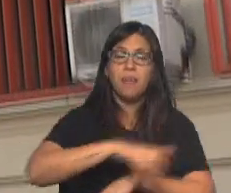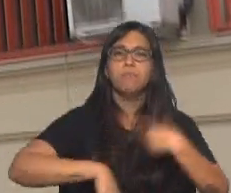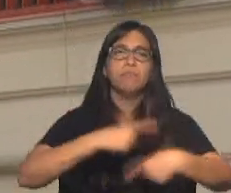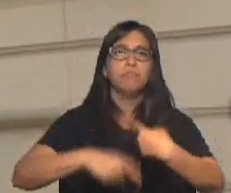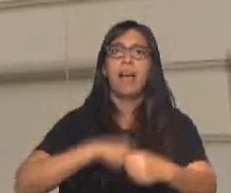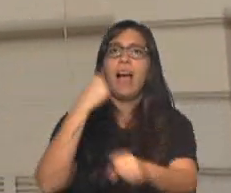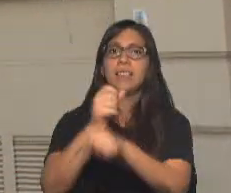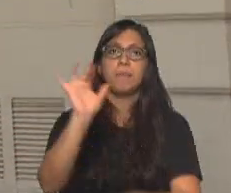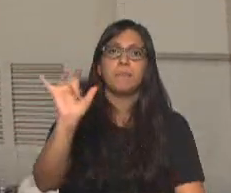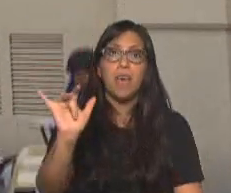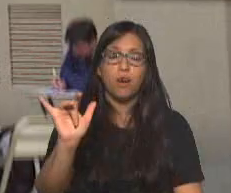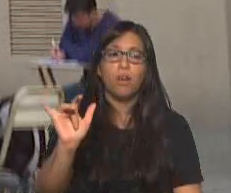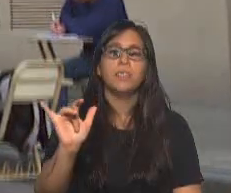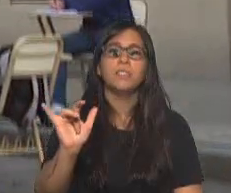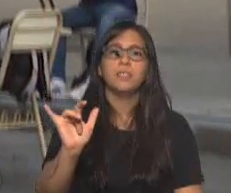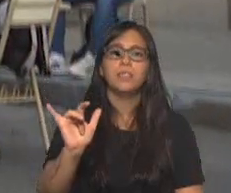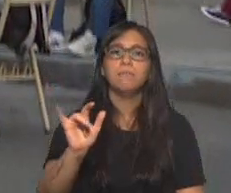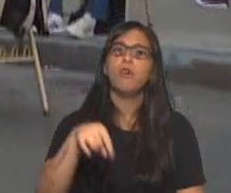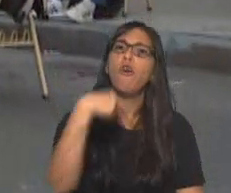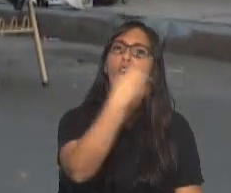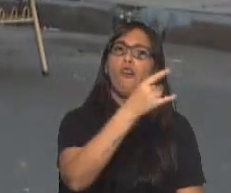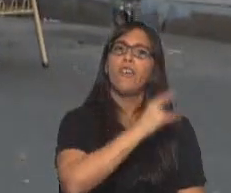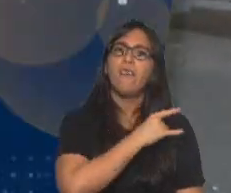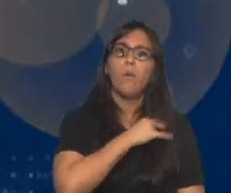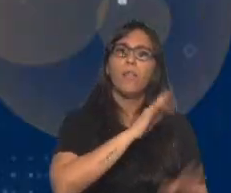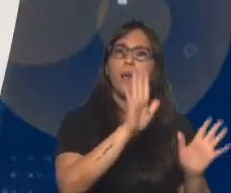miércoles unificadas con otras